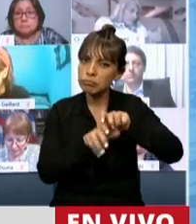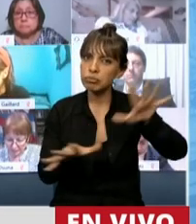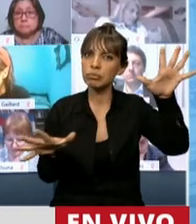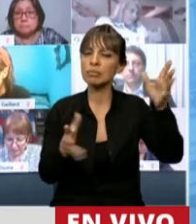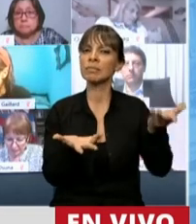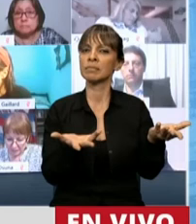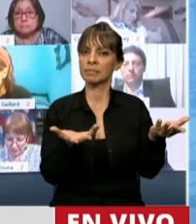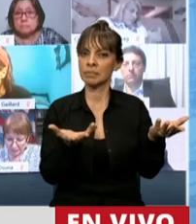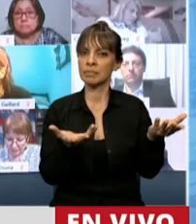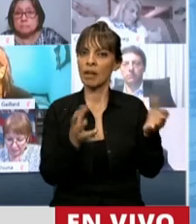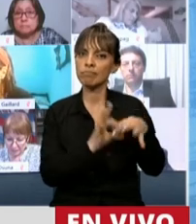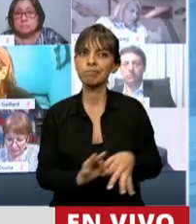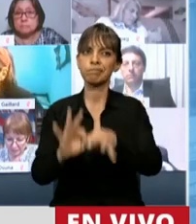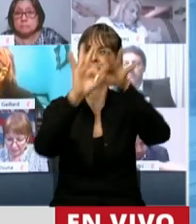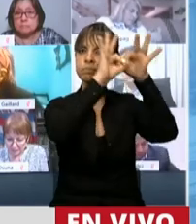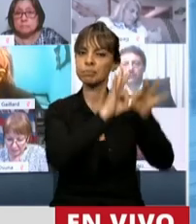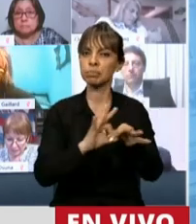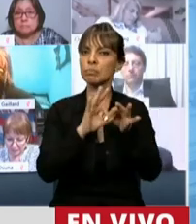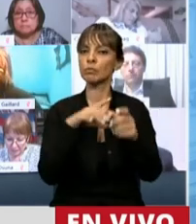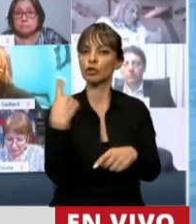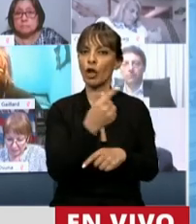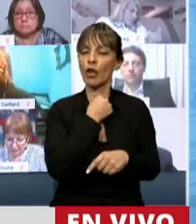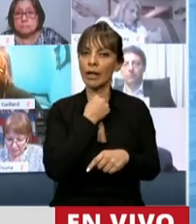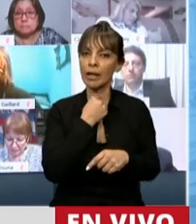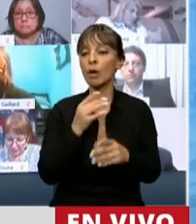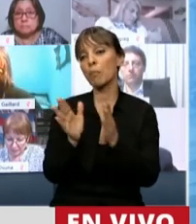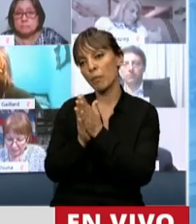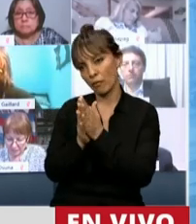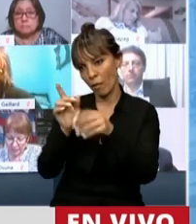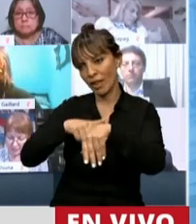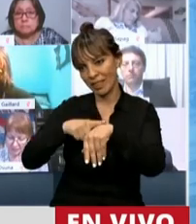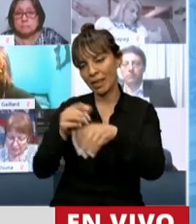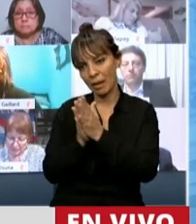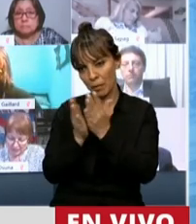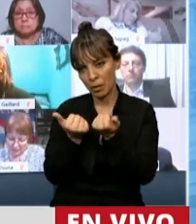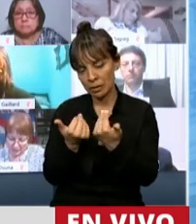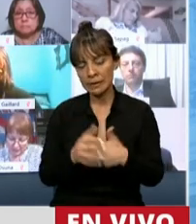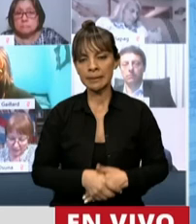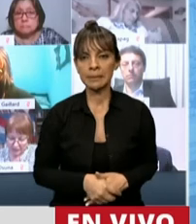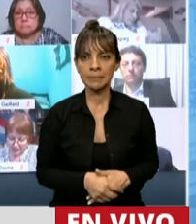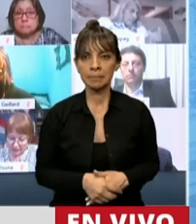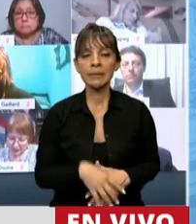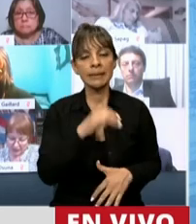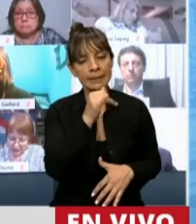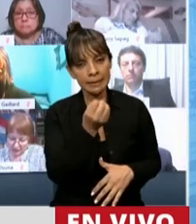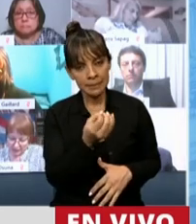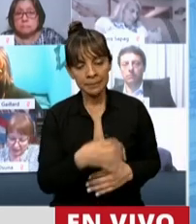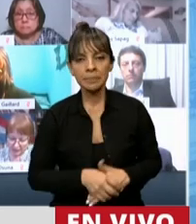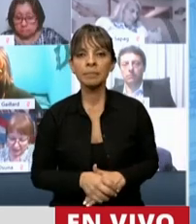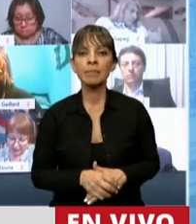famoso federalismo que queremos que llegue y apostamos a que llegue también aquí. Sí.